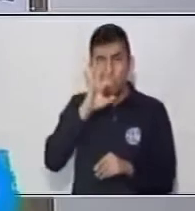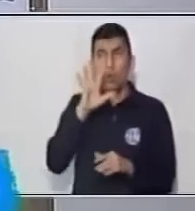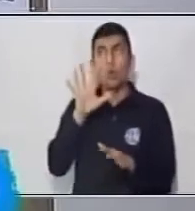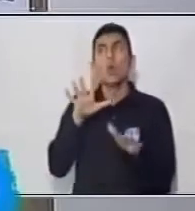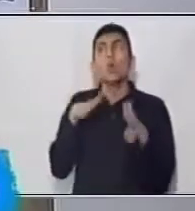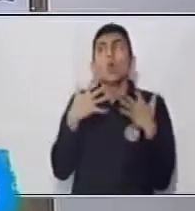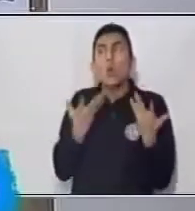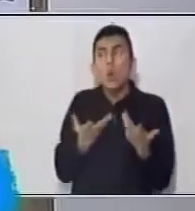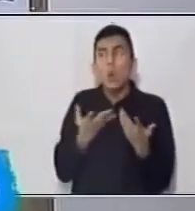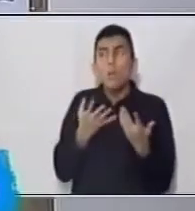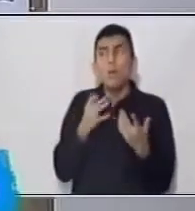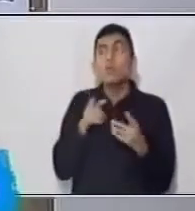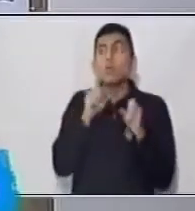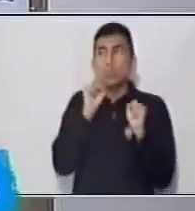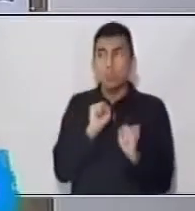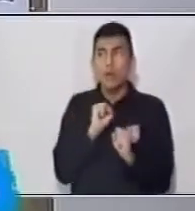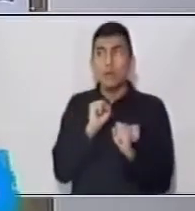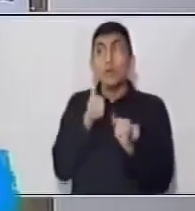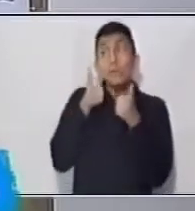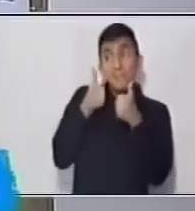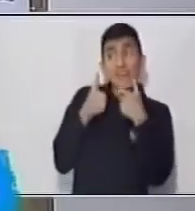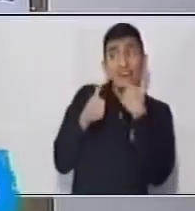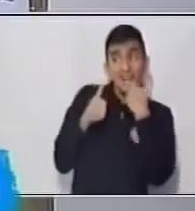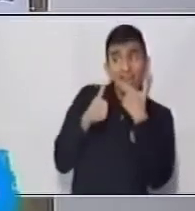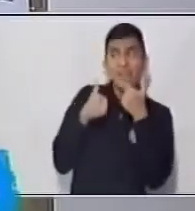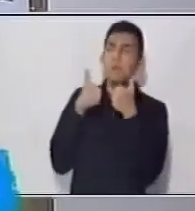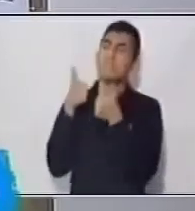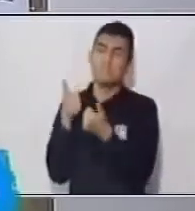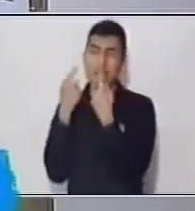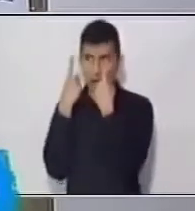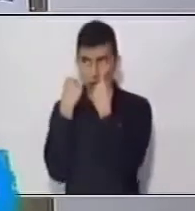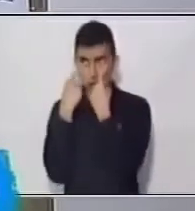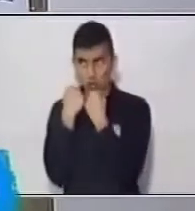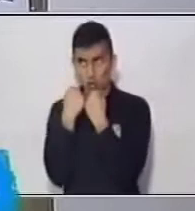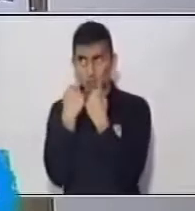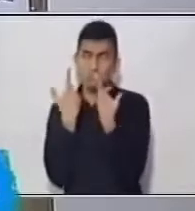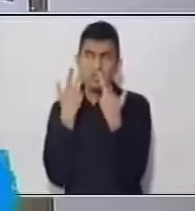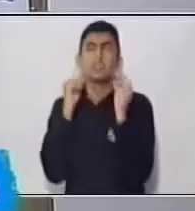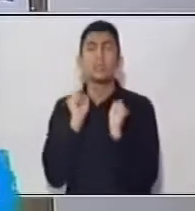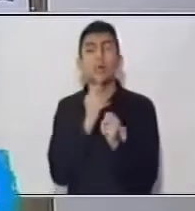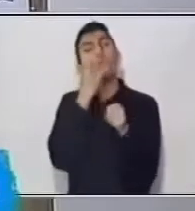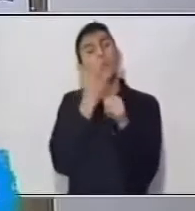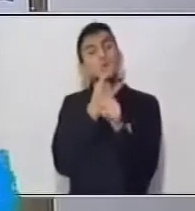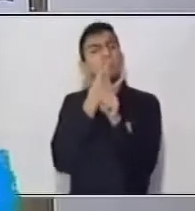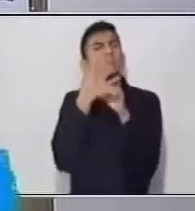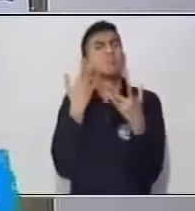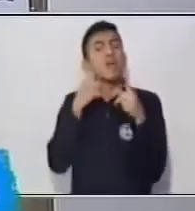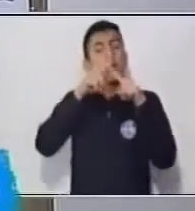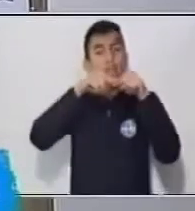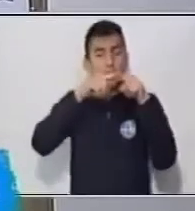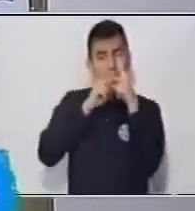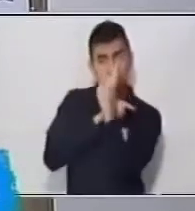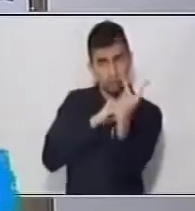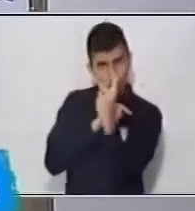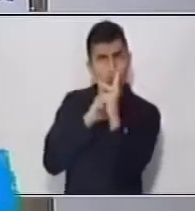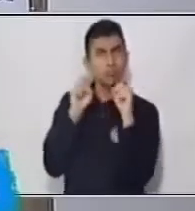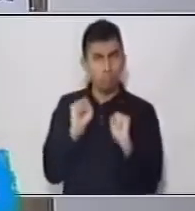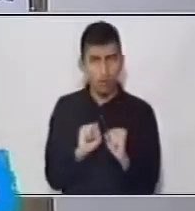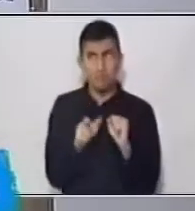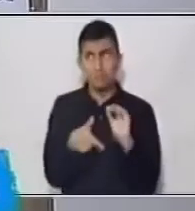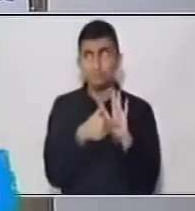dos expresiones y decimos que indican una alternativa, puede ser cualquiera de las dos